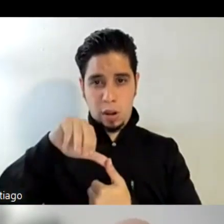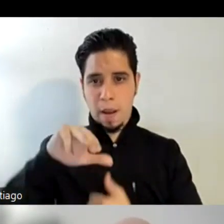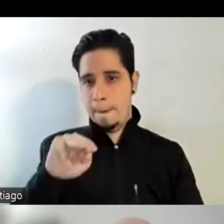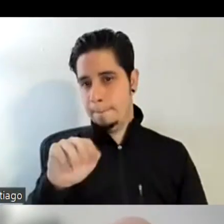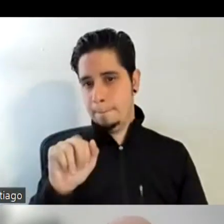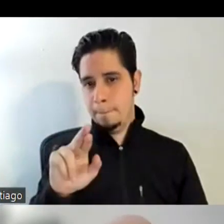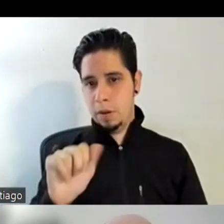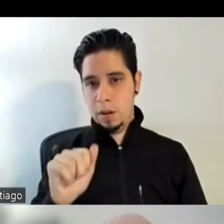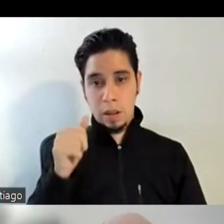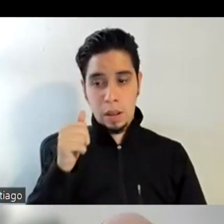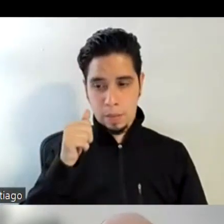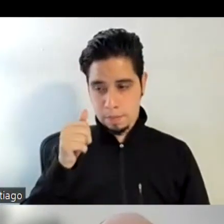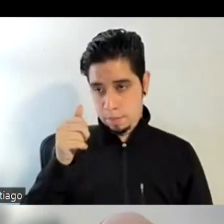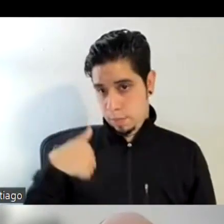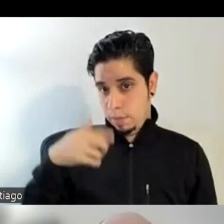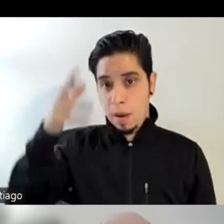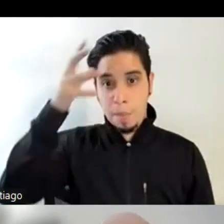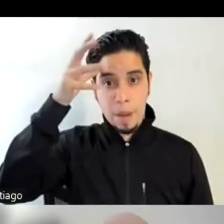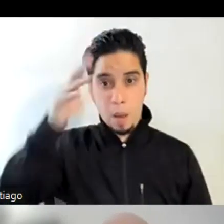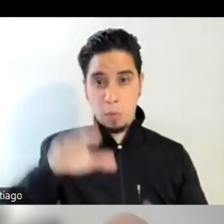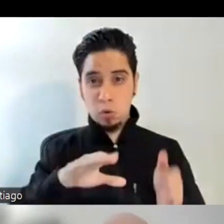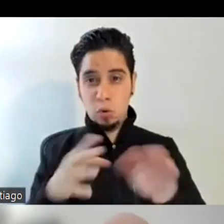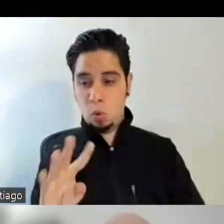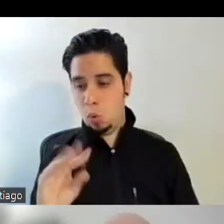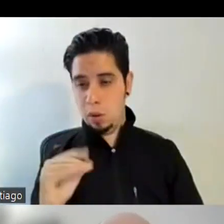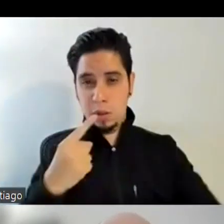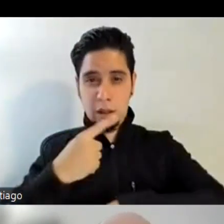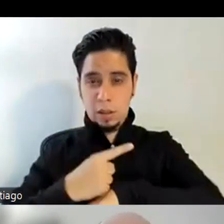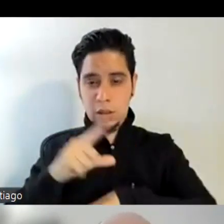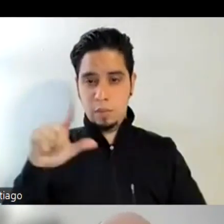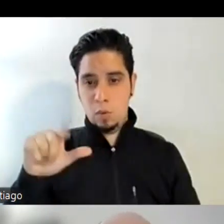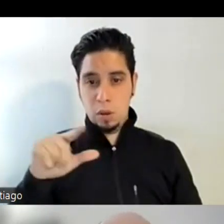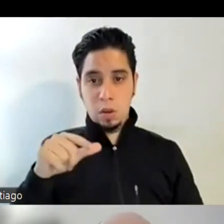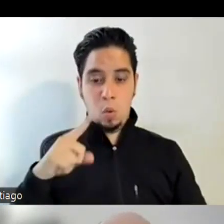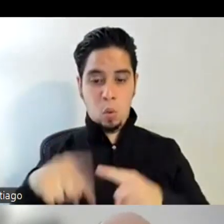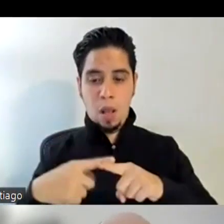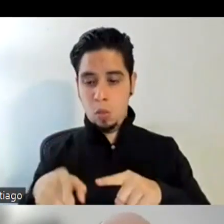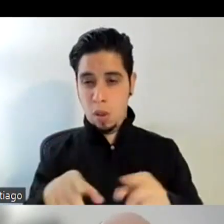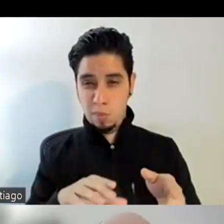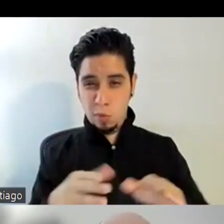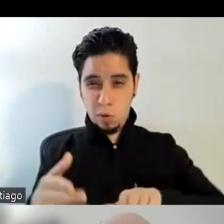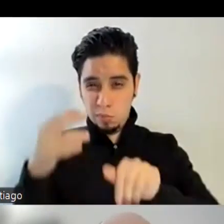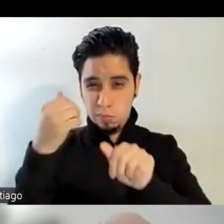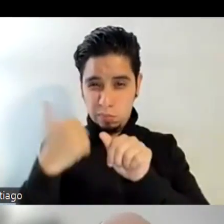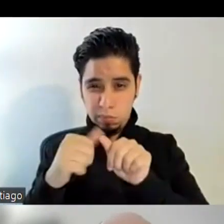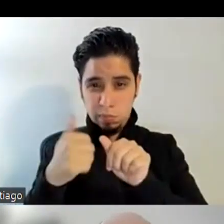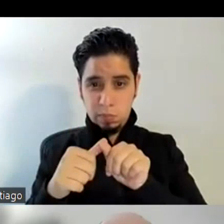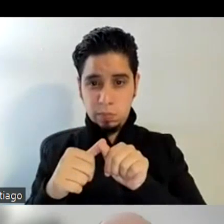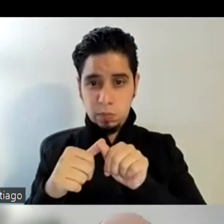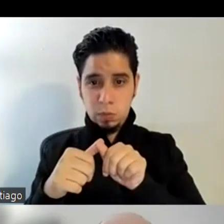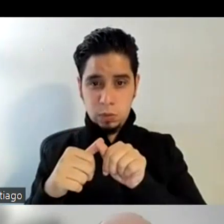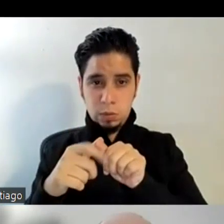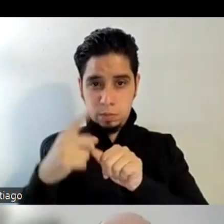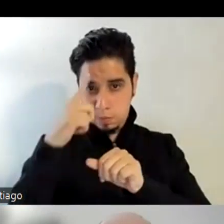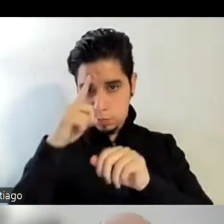murió 40 días después del huracán María. Y cuando él murió, recuerdo que, claro, soy un animal de teatro, pues me llegó a la